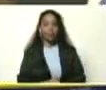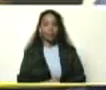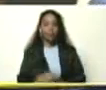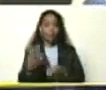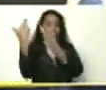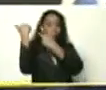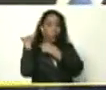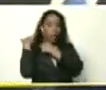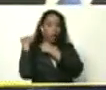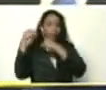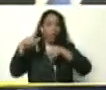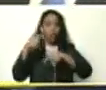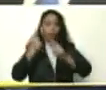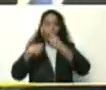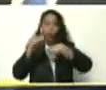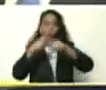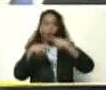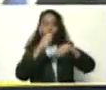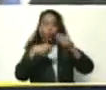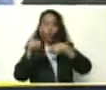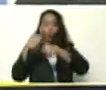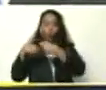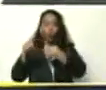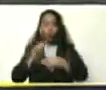encargados de negocios